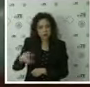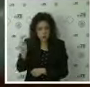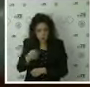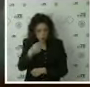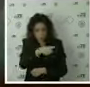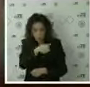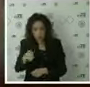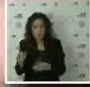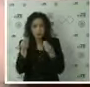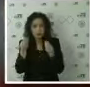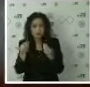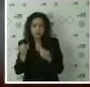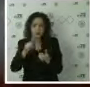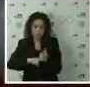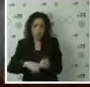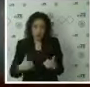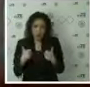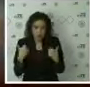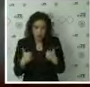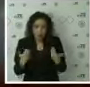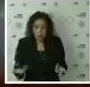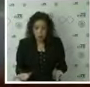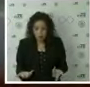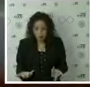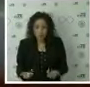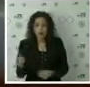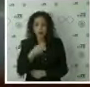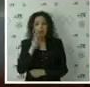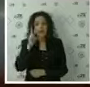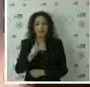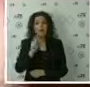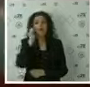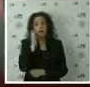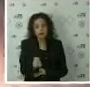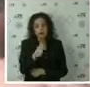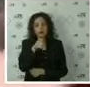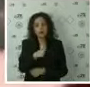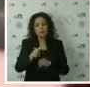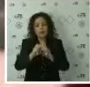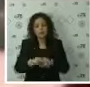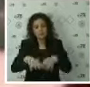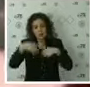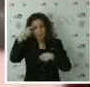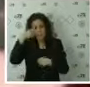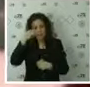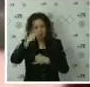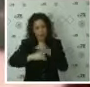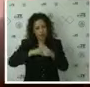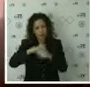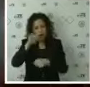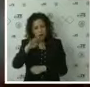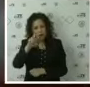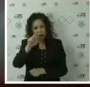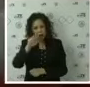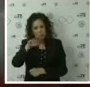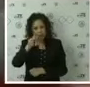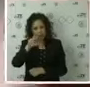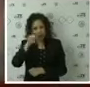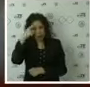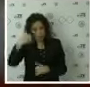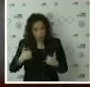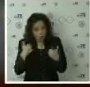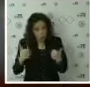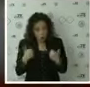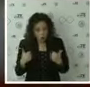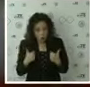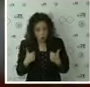ellos. Y después veamos lo que dice la Convención Iberoamericana de Derechos de los Jóvenes. Una que, por cierto, nuestro